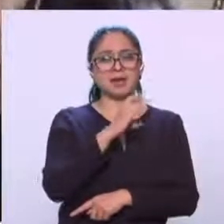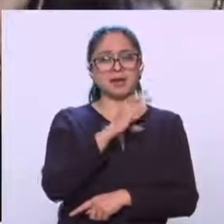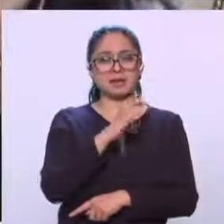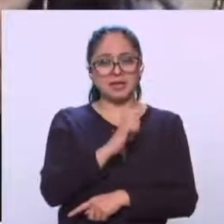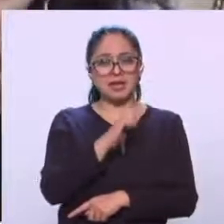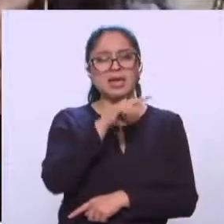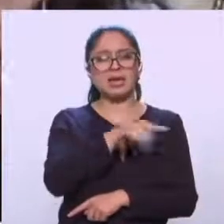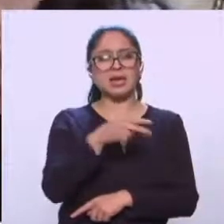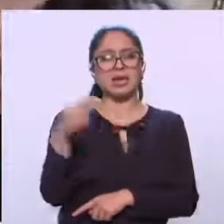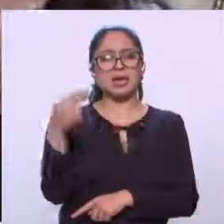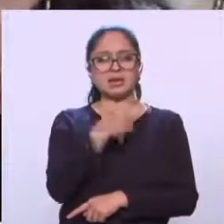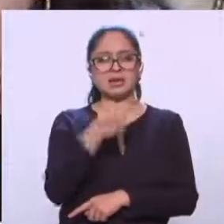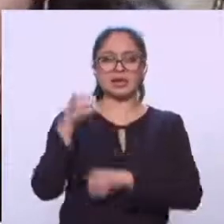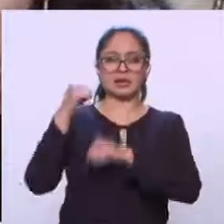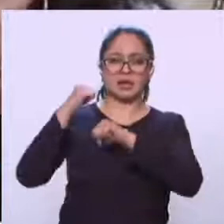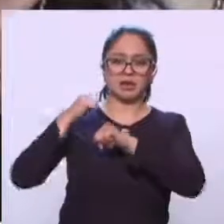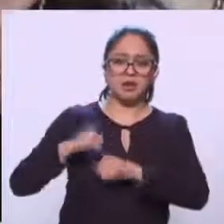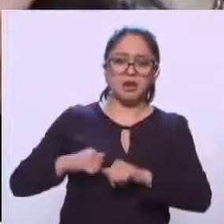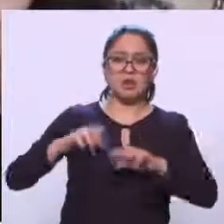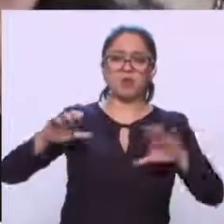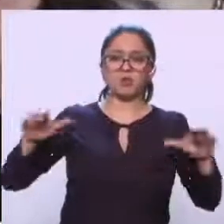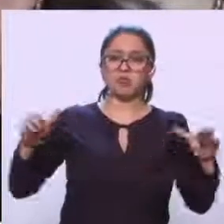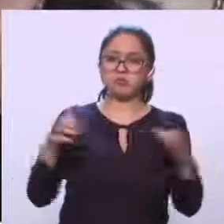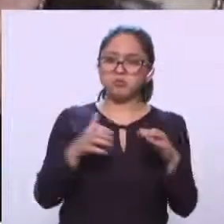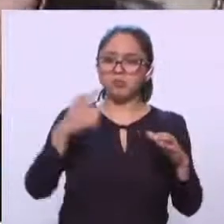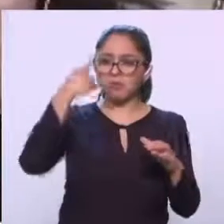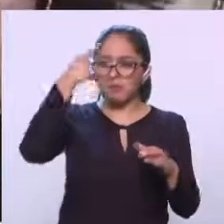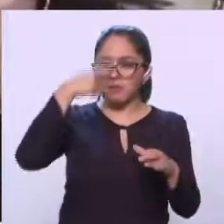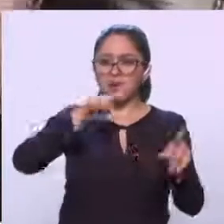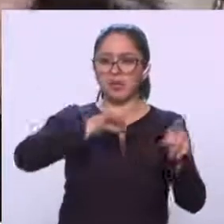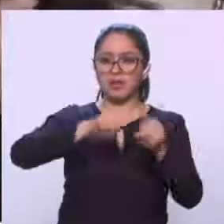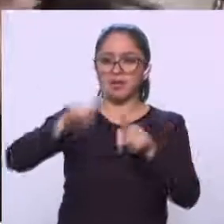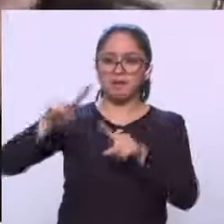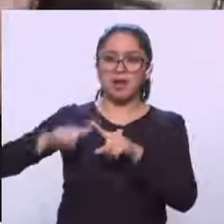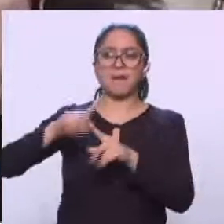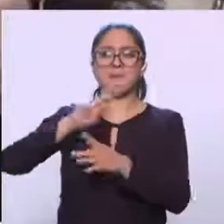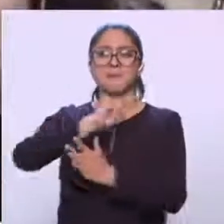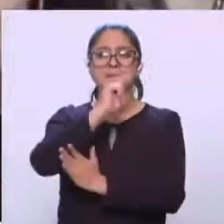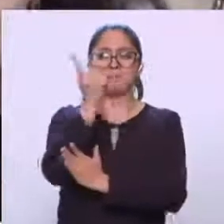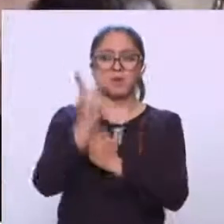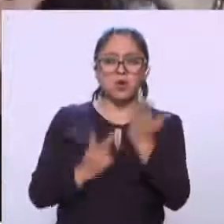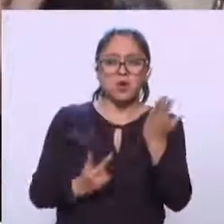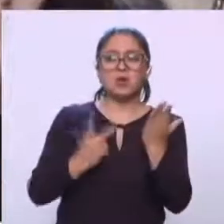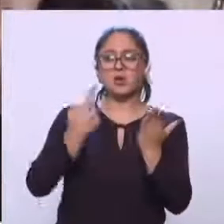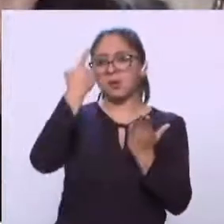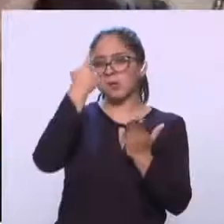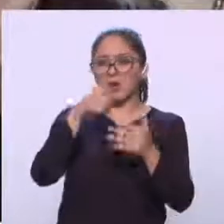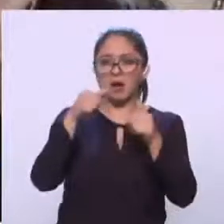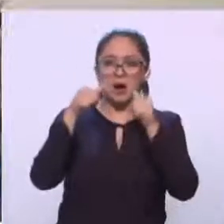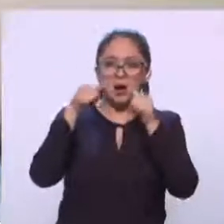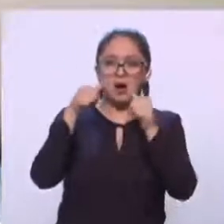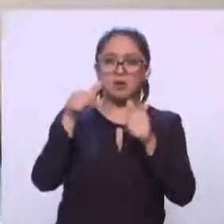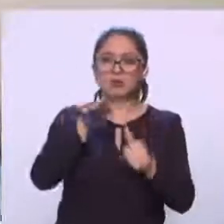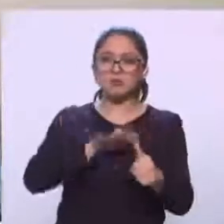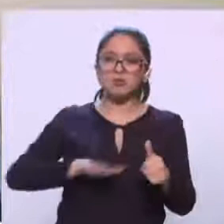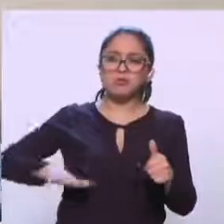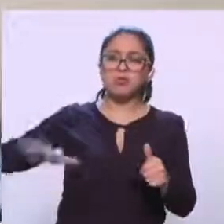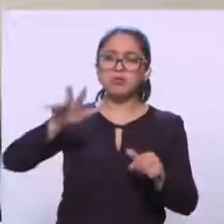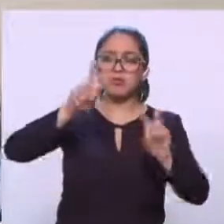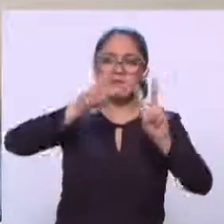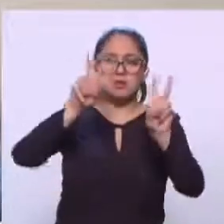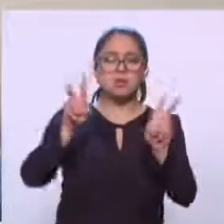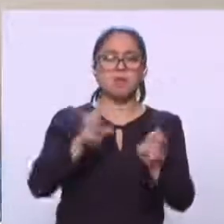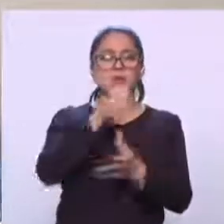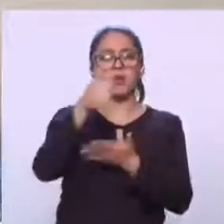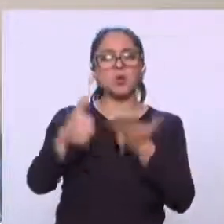sistema que le permita tener continuidad de proyectos, hacer proyectos, ciudadanizar los proyectos, tener